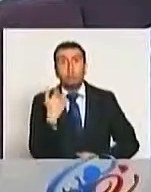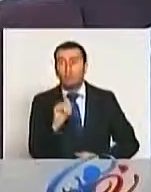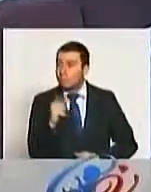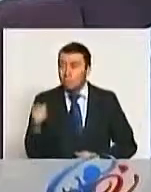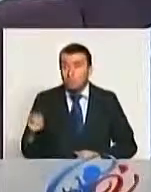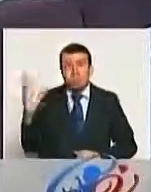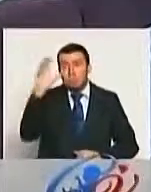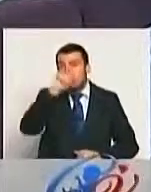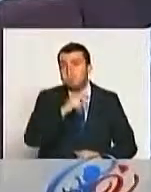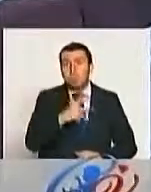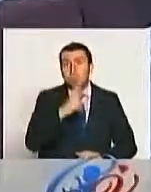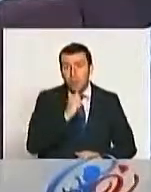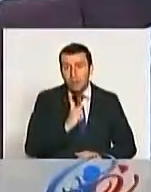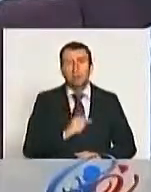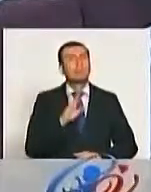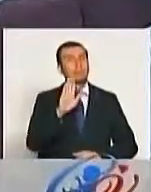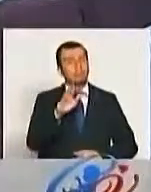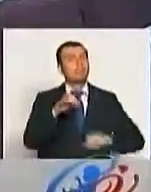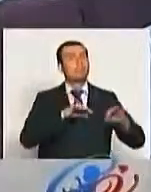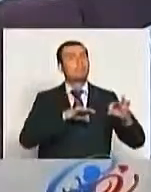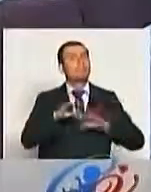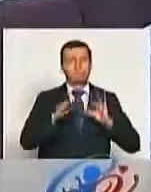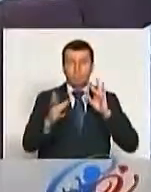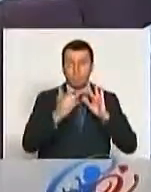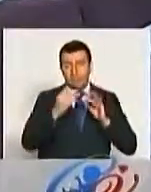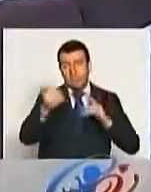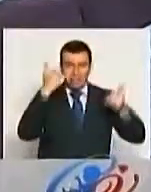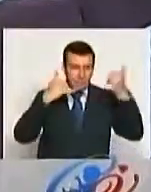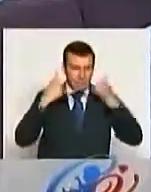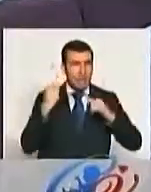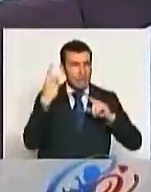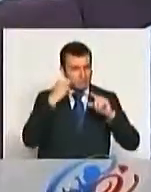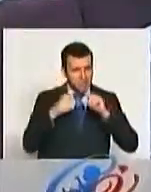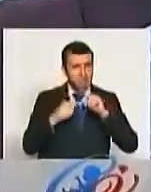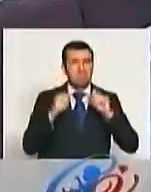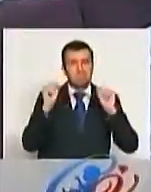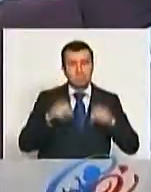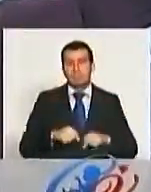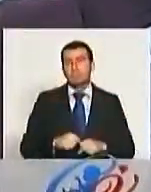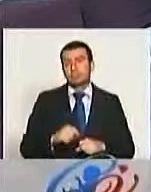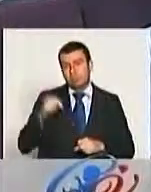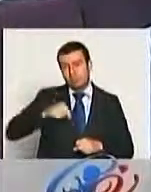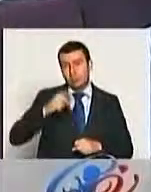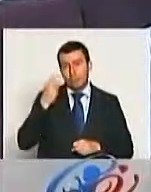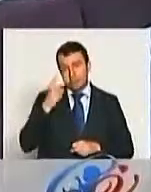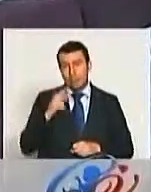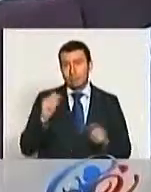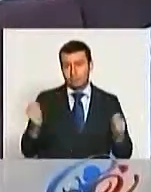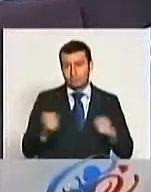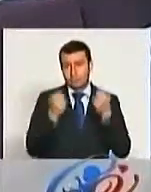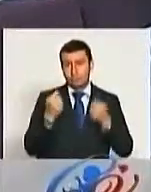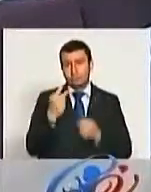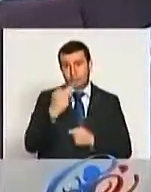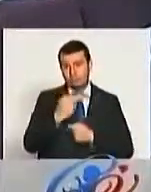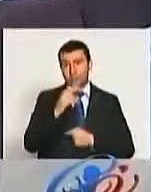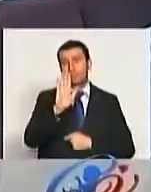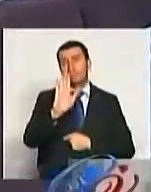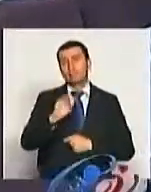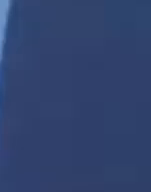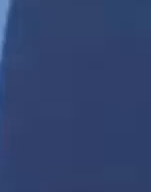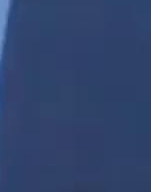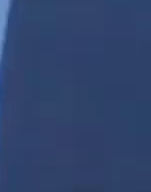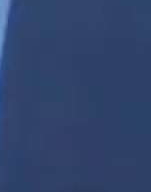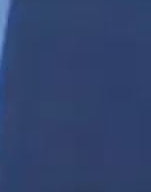a interactuar con ustedes porque estamos en directo en Conexión Vital hoy desde Pereira. Vamos a este corte de comerciales y ya